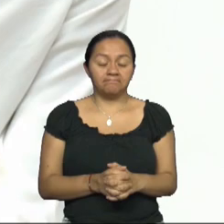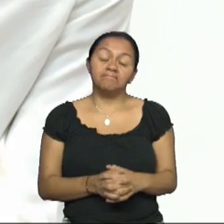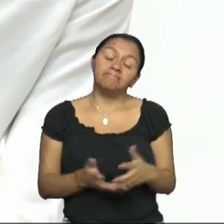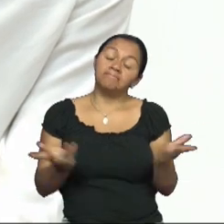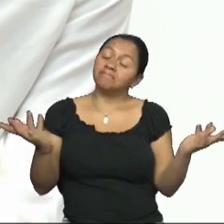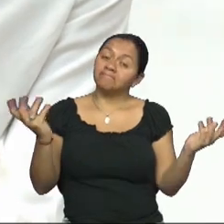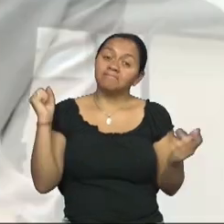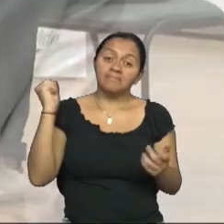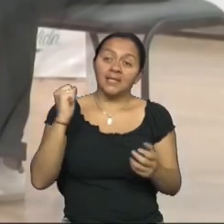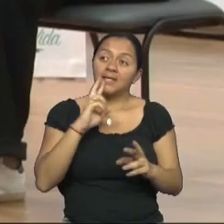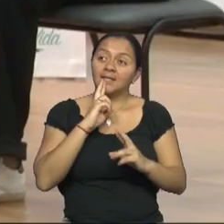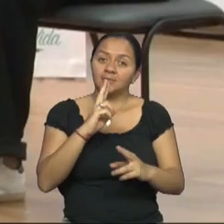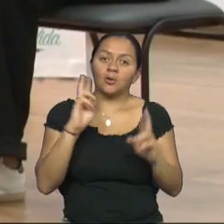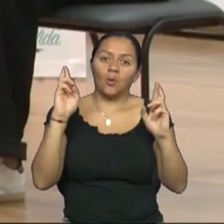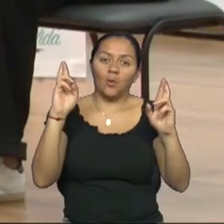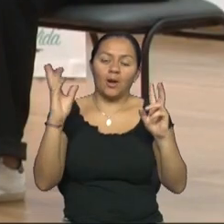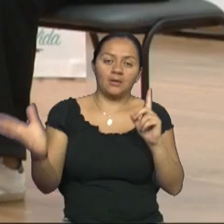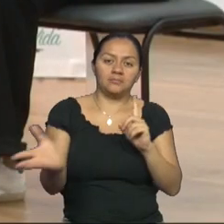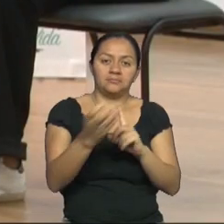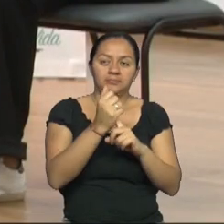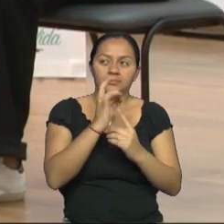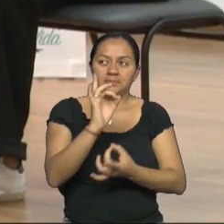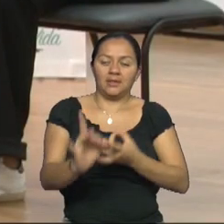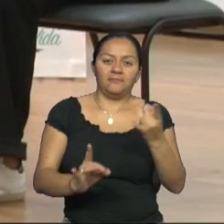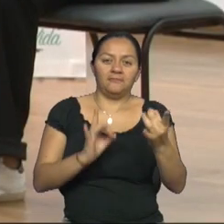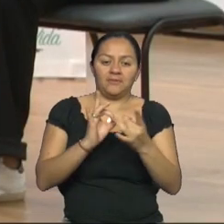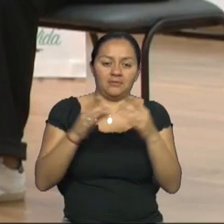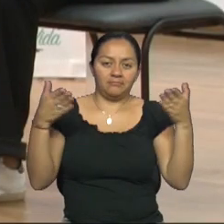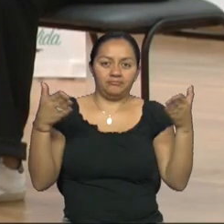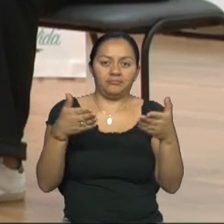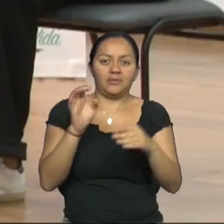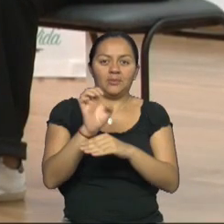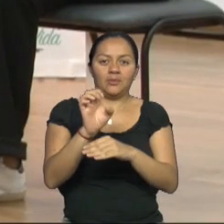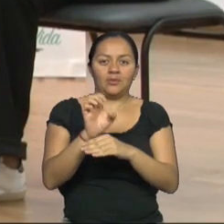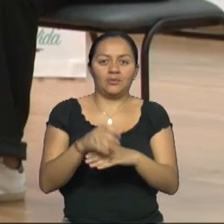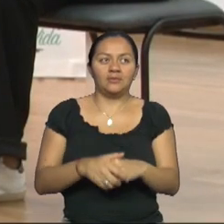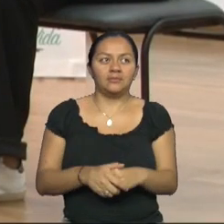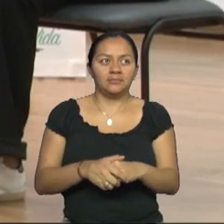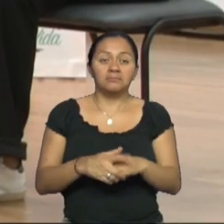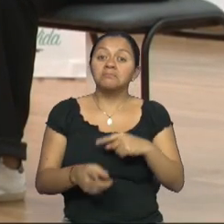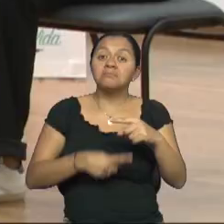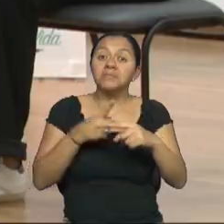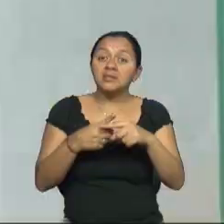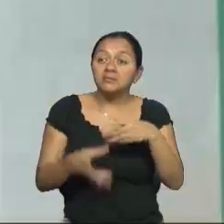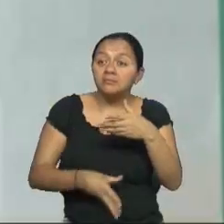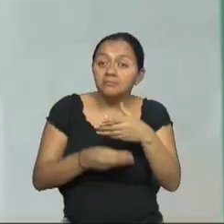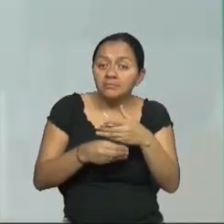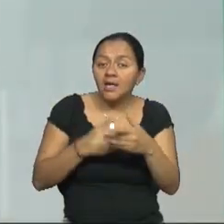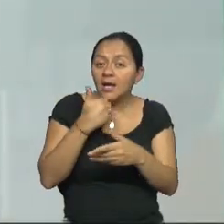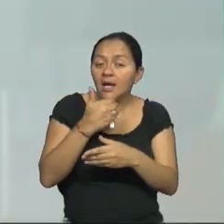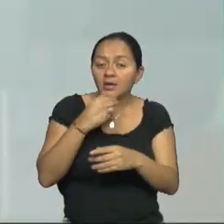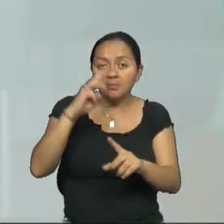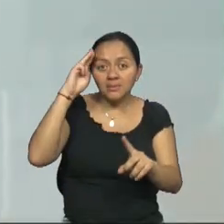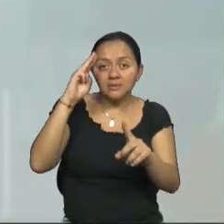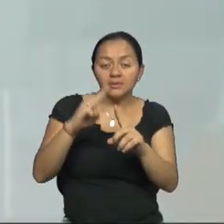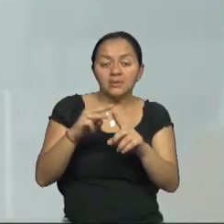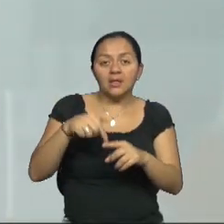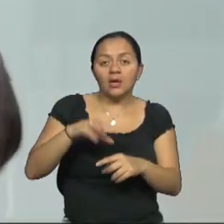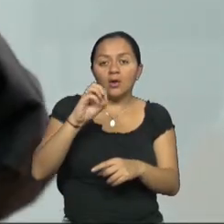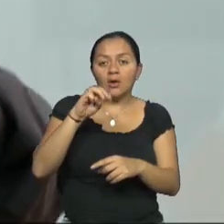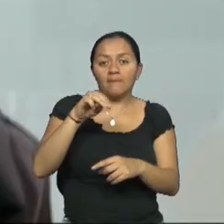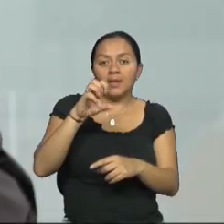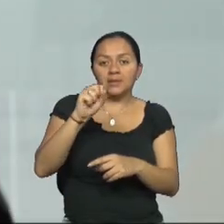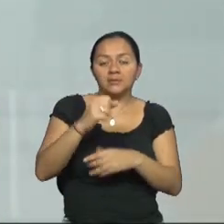Esperemos que estos resultados sean los perfectos y los que nos encajen para sí. No sé si quieres tú aportarnos algo más de la OMS en